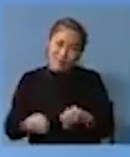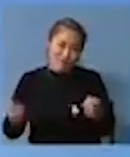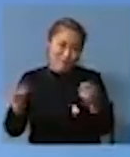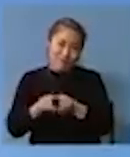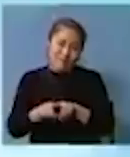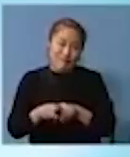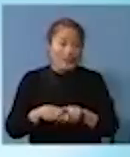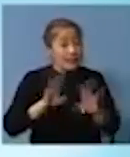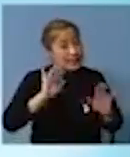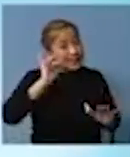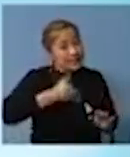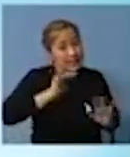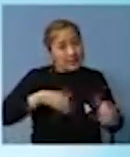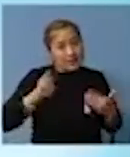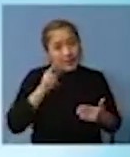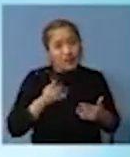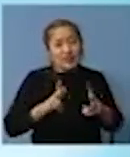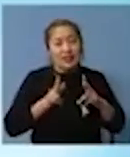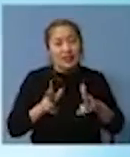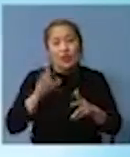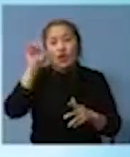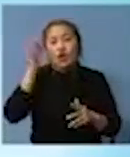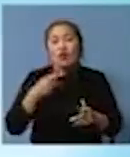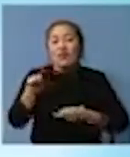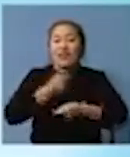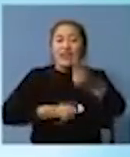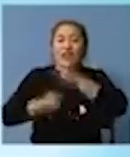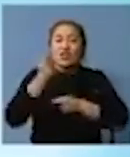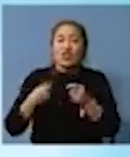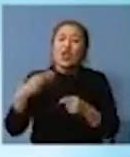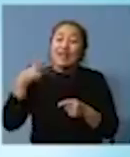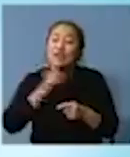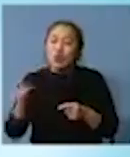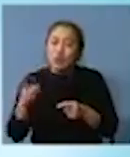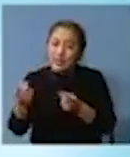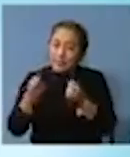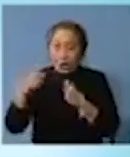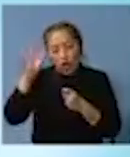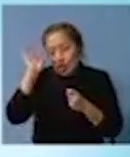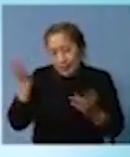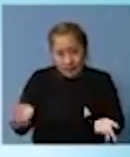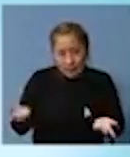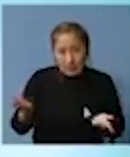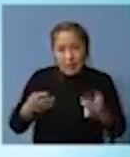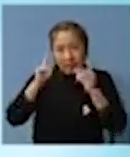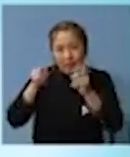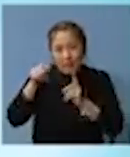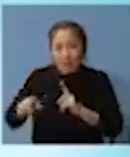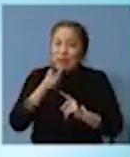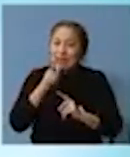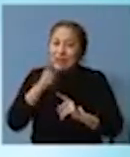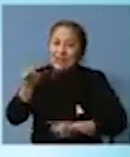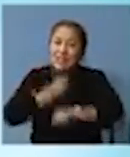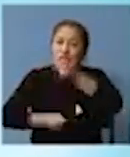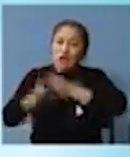propia trampa. Exactamente. ¿Mm? Por eso decimos, no solo negoció la candidatura de su hija, que es lo que sabemos todos, sino que también